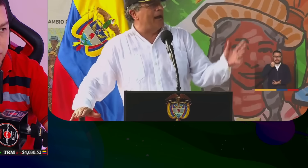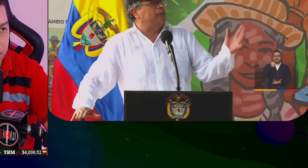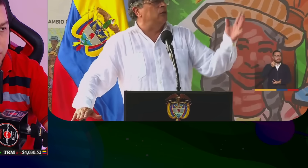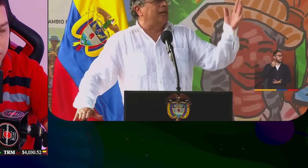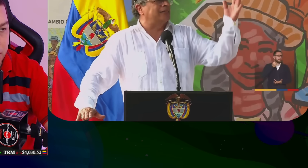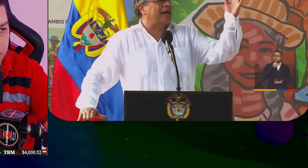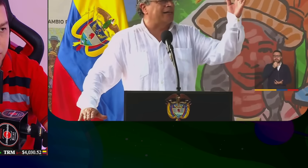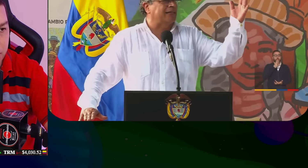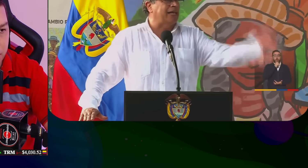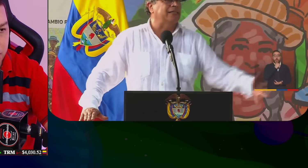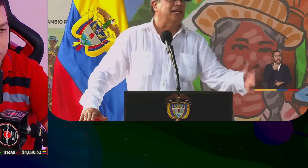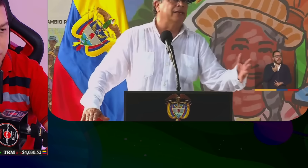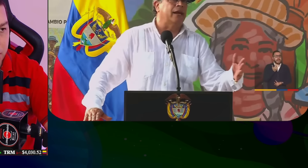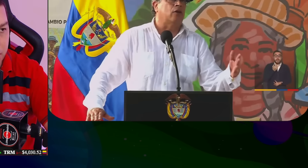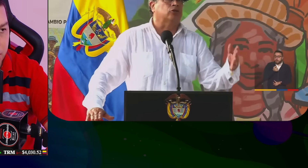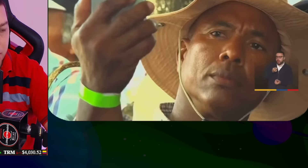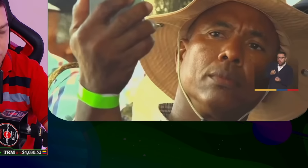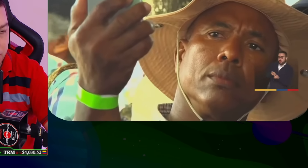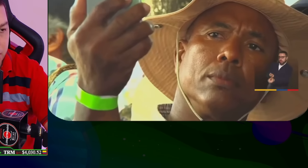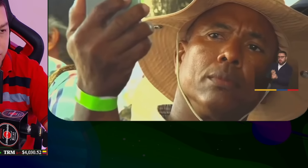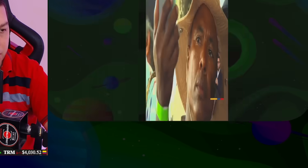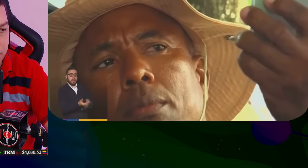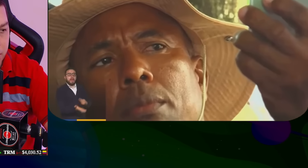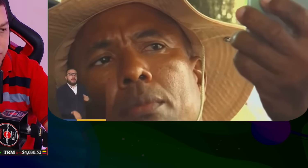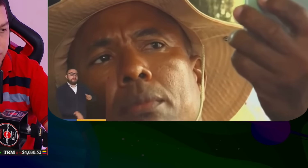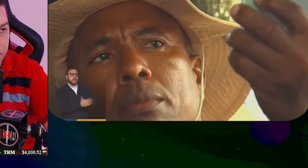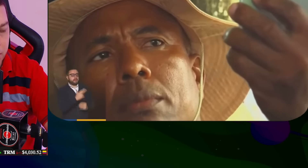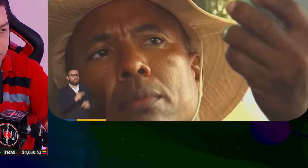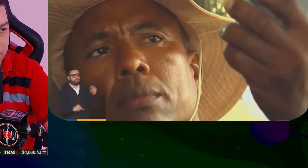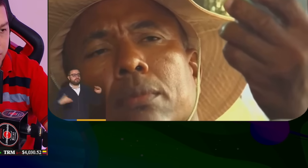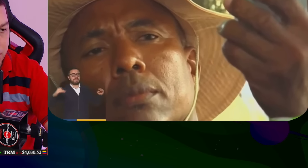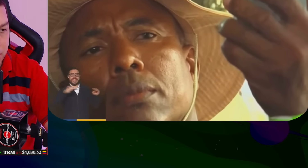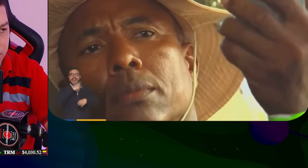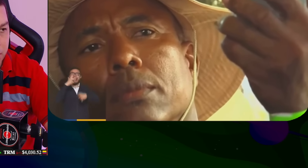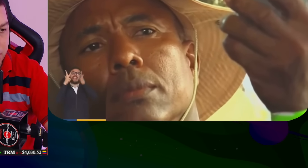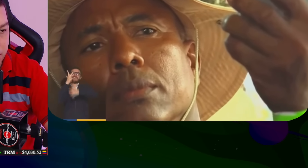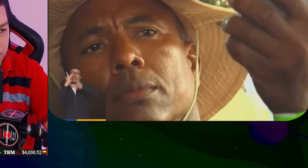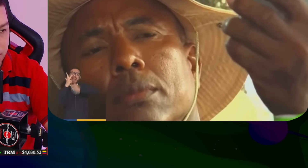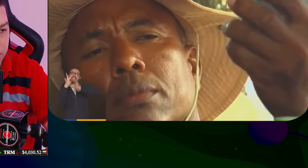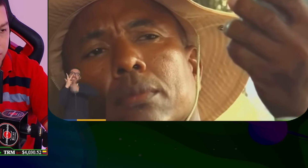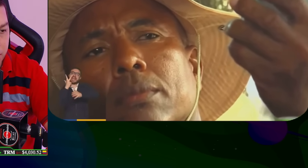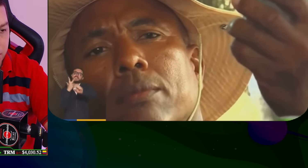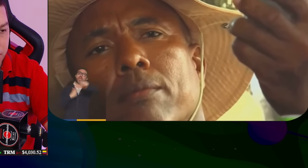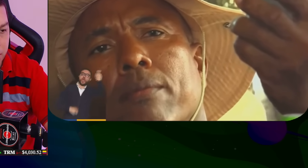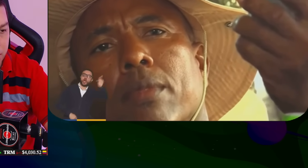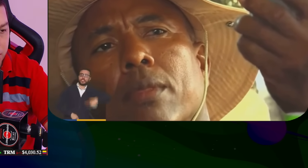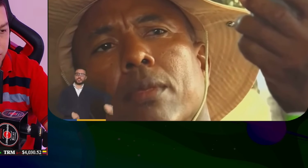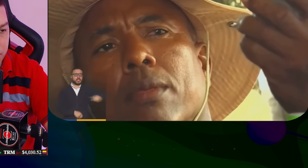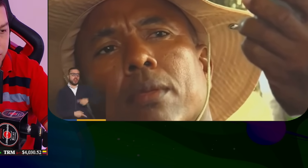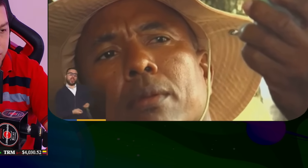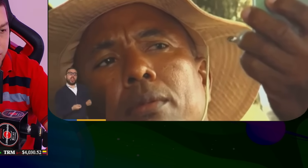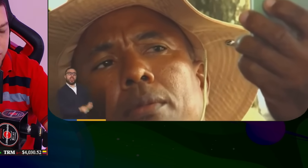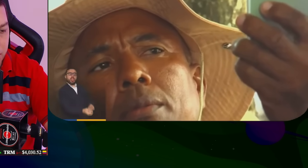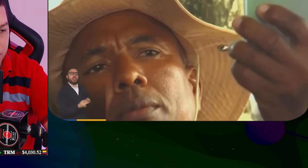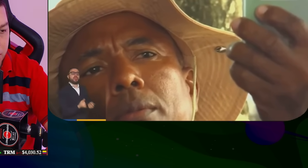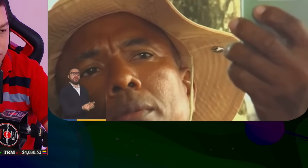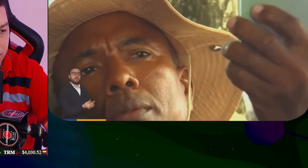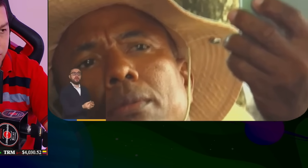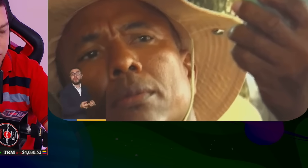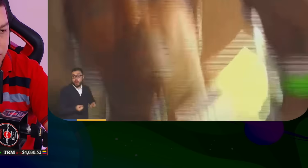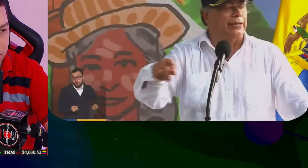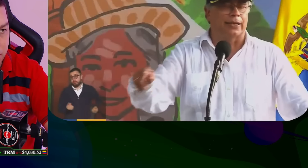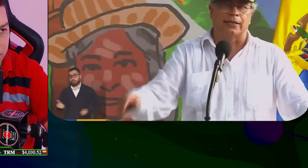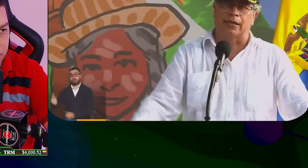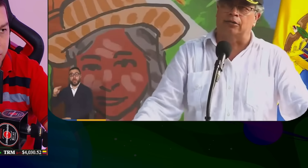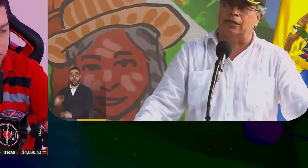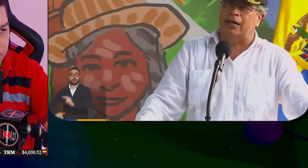estar pagando las carreteras del negocio de Vargas Lleras y otros, no está pagando los acueductos